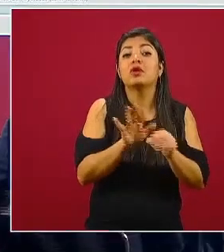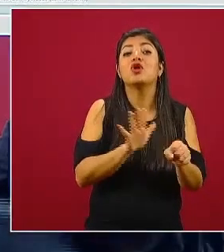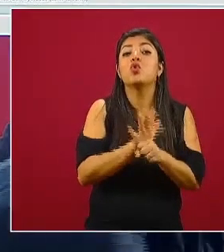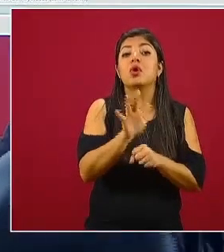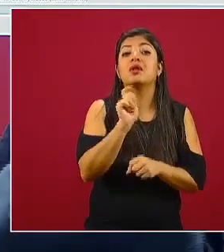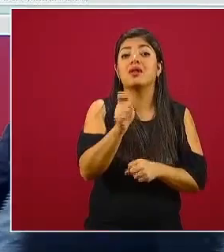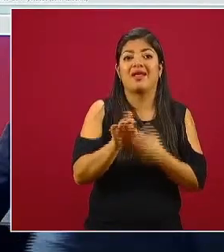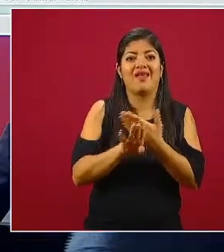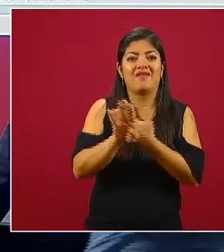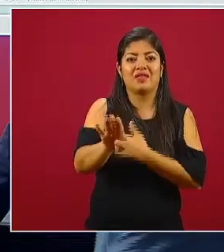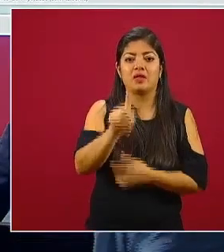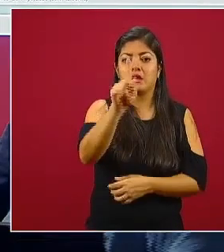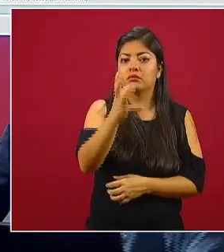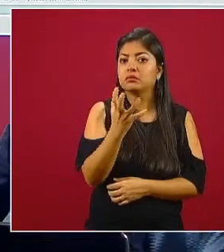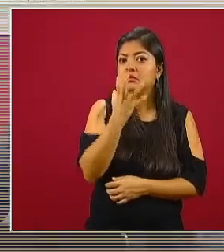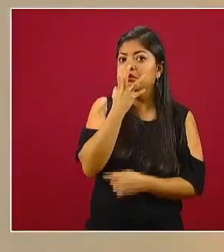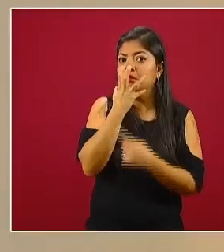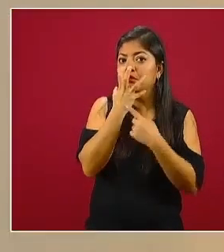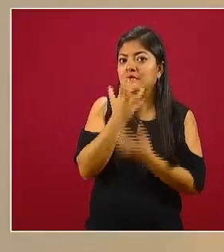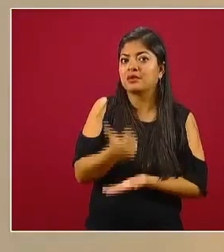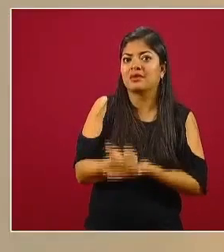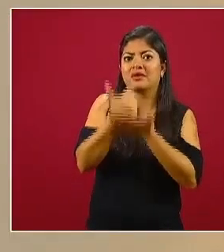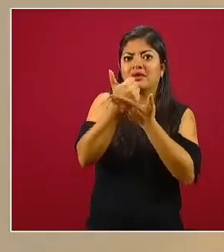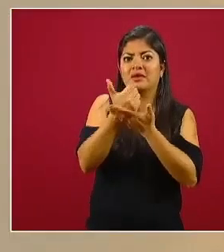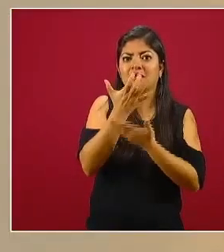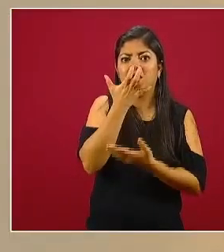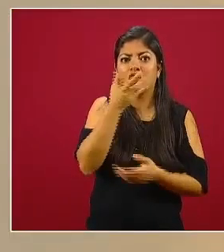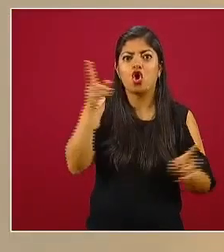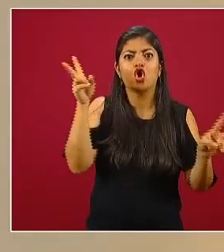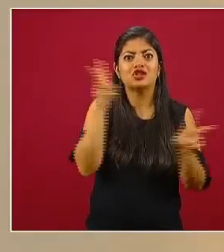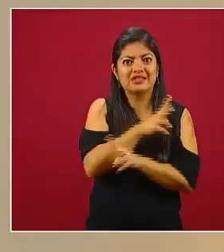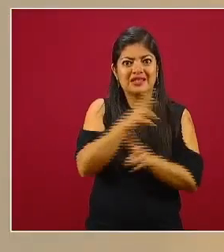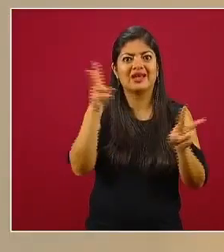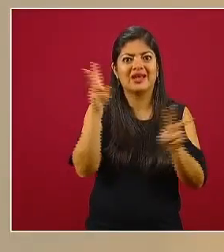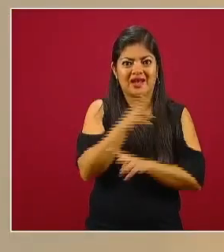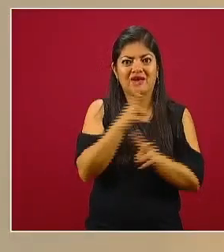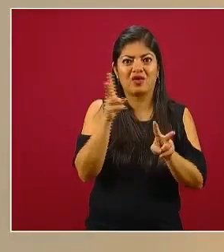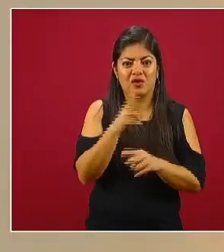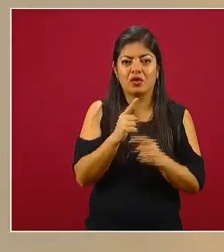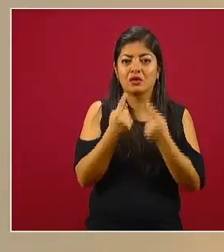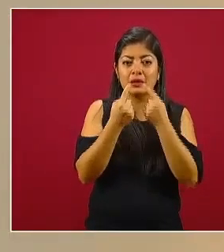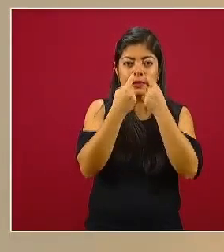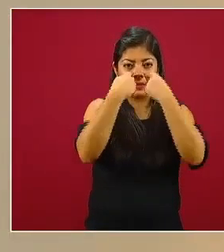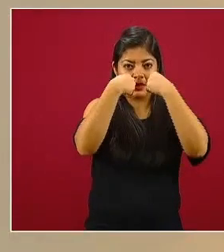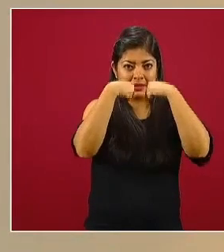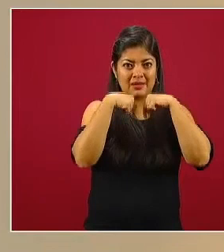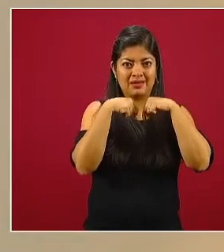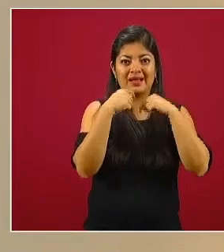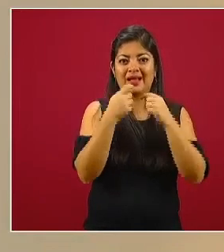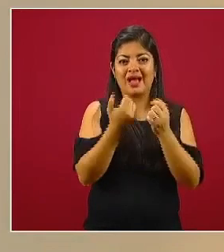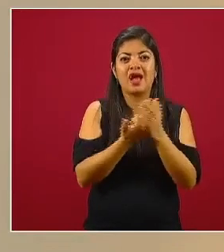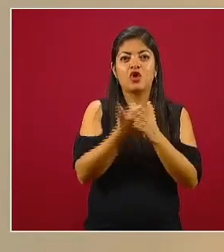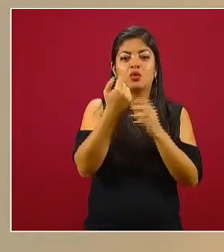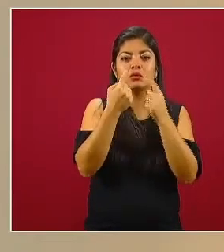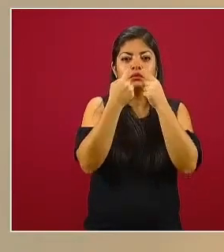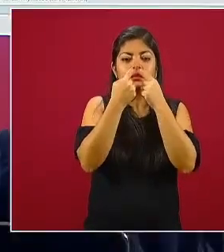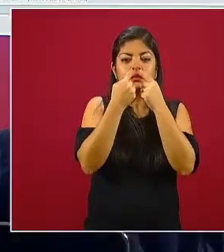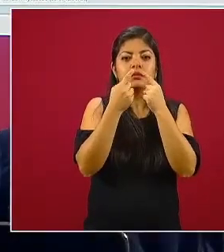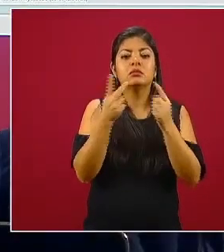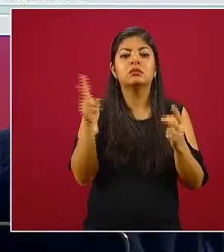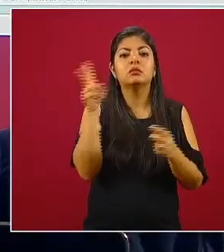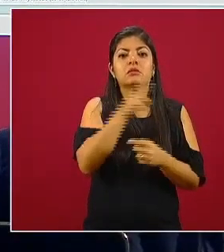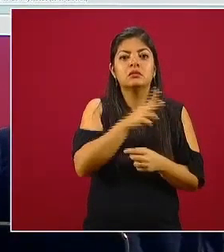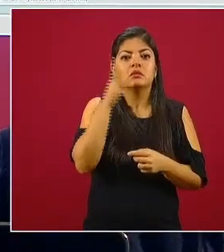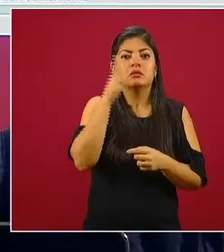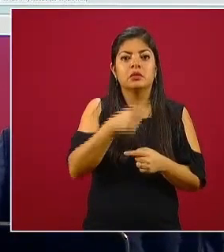oxigenación, se le pone una mascarilla con oxígeno, se le ponen una sonda, unas puntas nasales con oxígeno, eso permite en